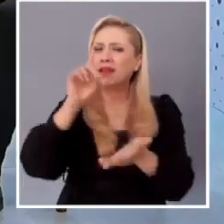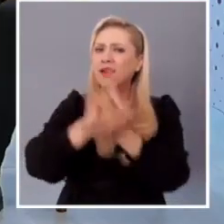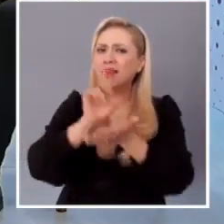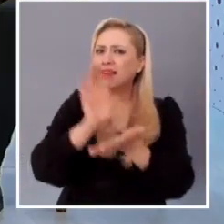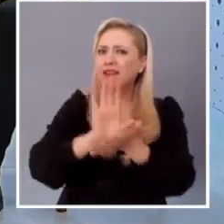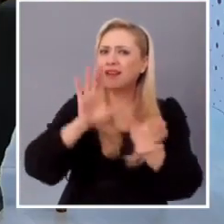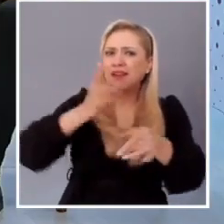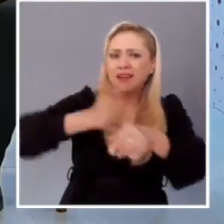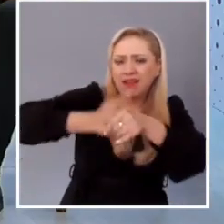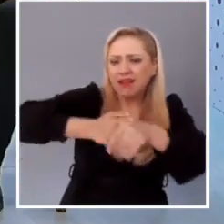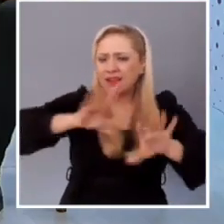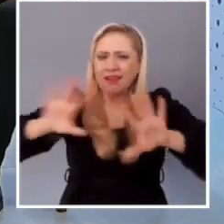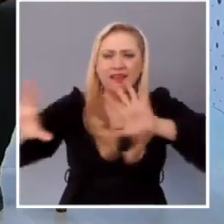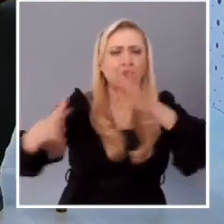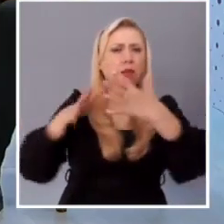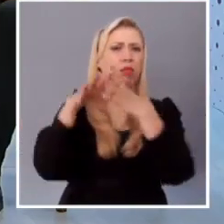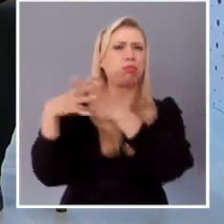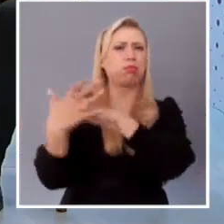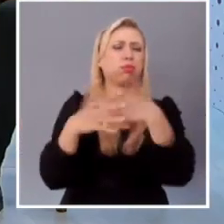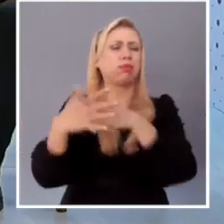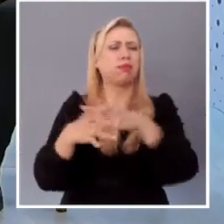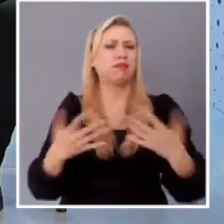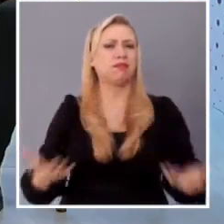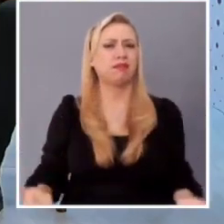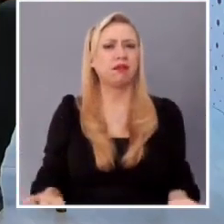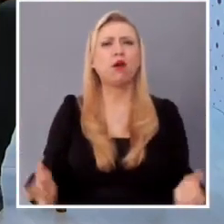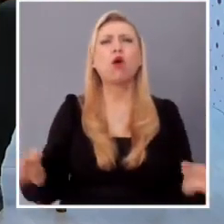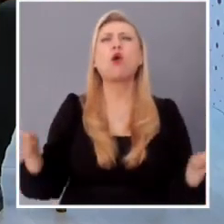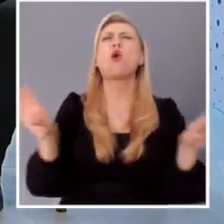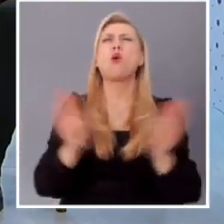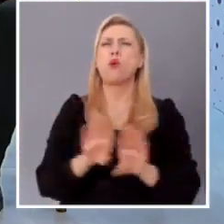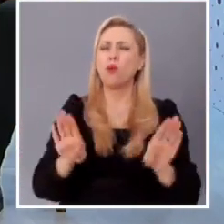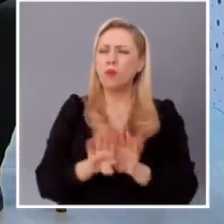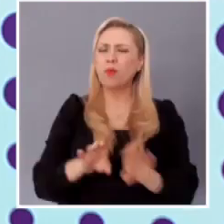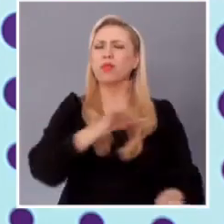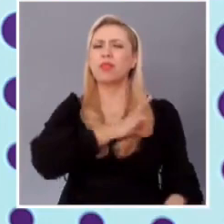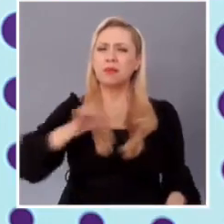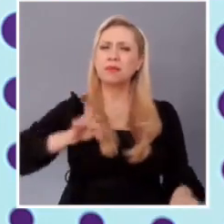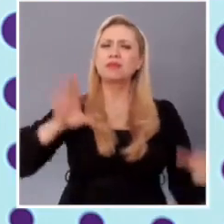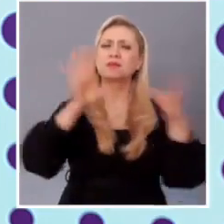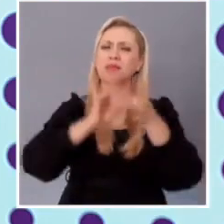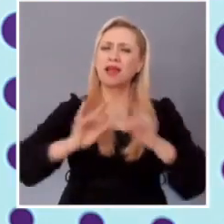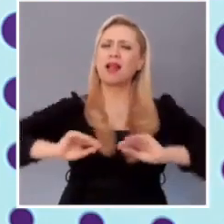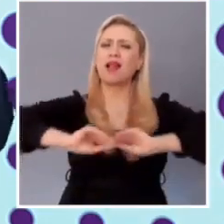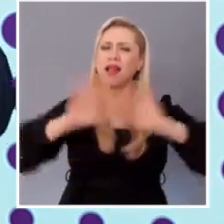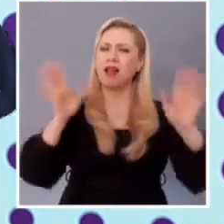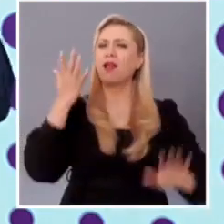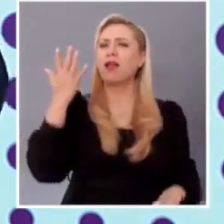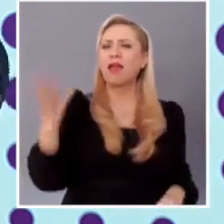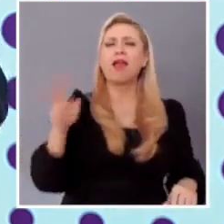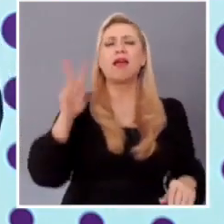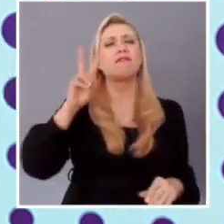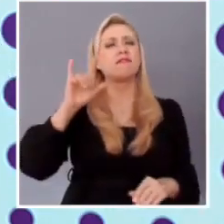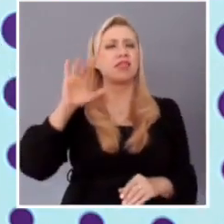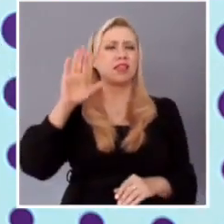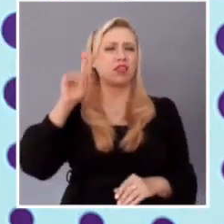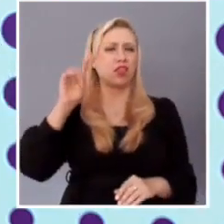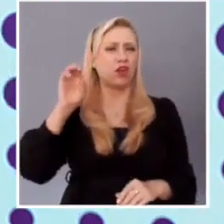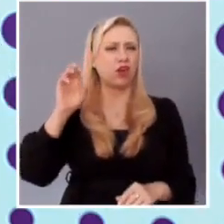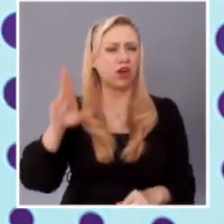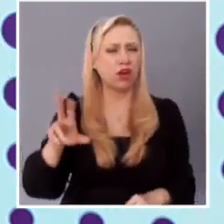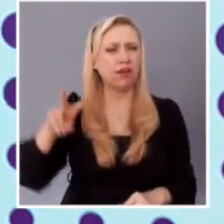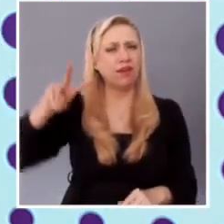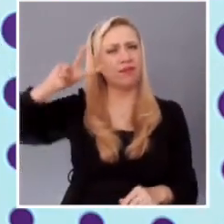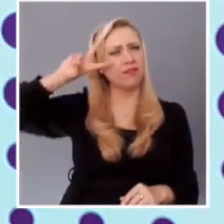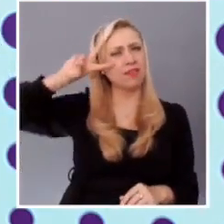nos referimos, o cómo nos debemos de referir, creo que es un tema importante, Víctor, a las personas, es personas con